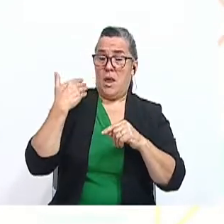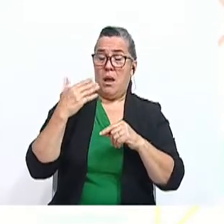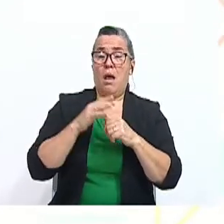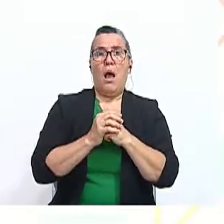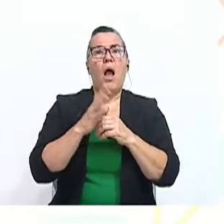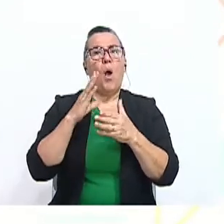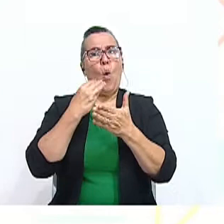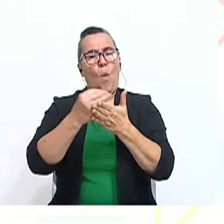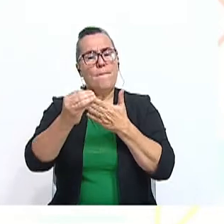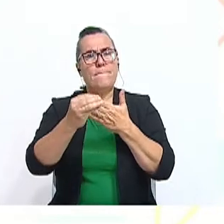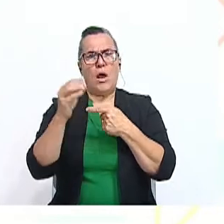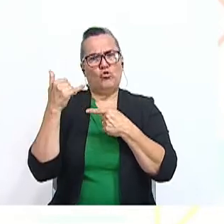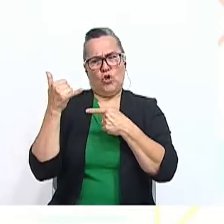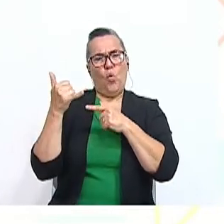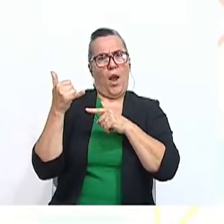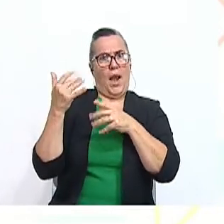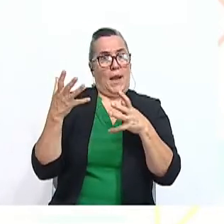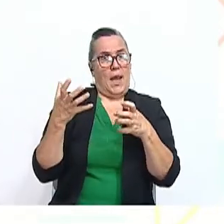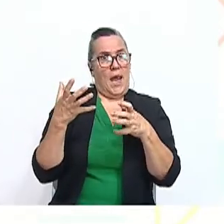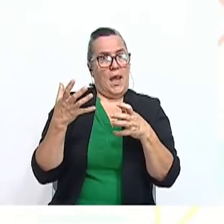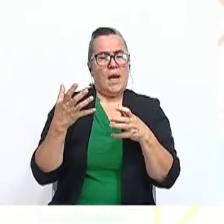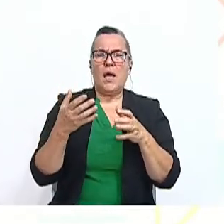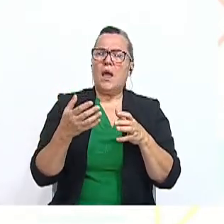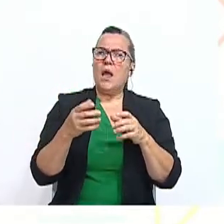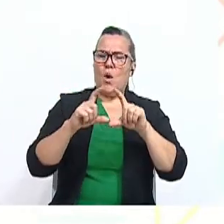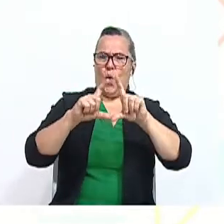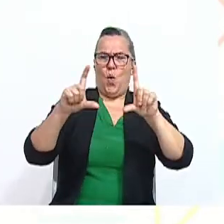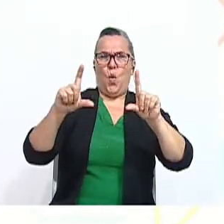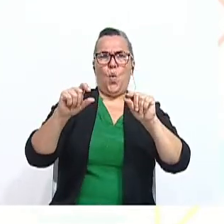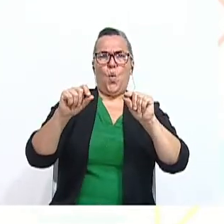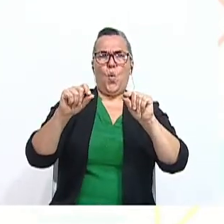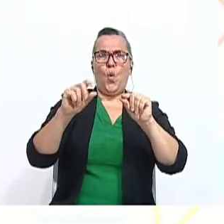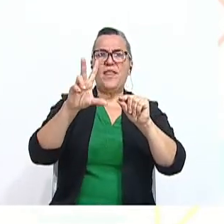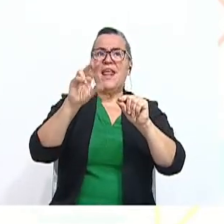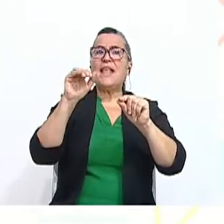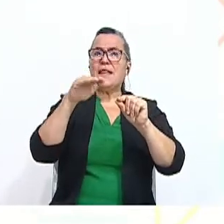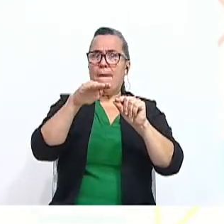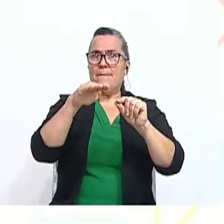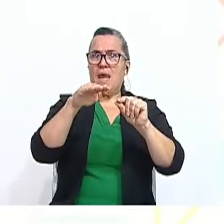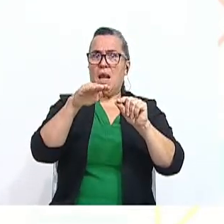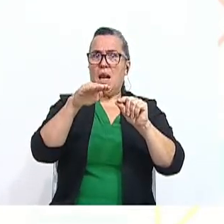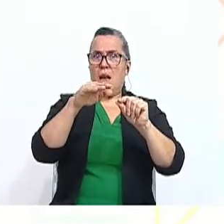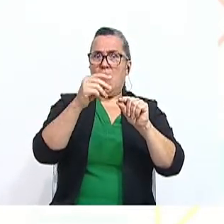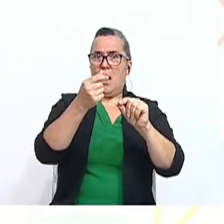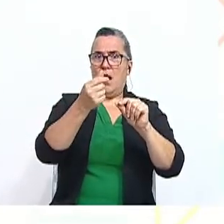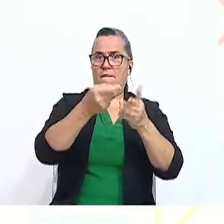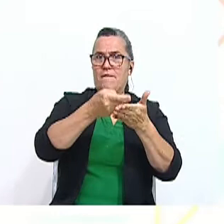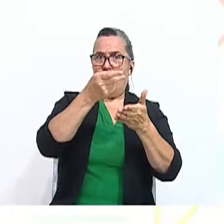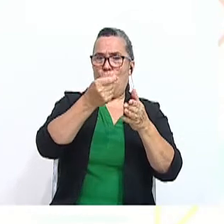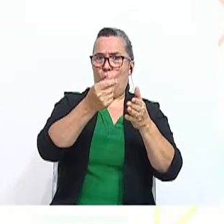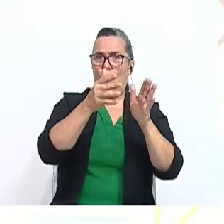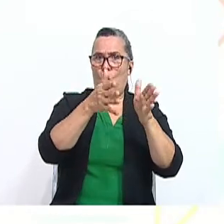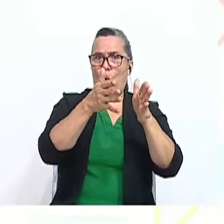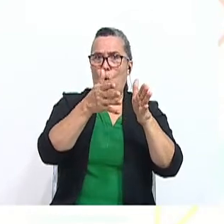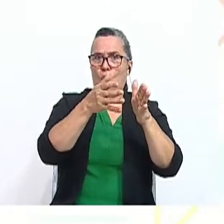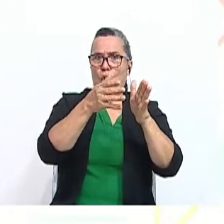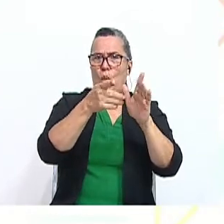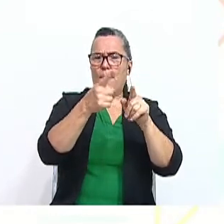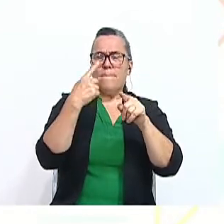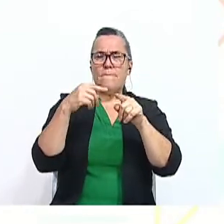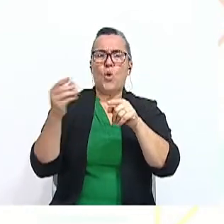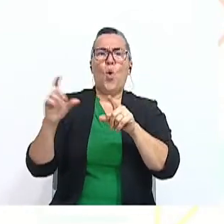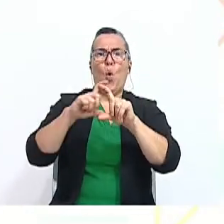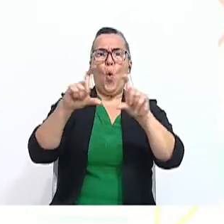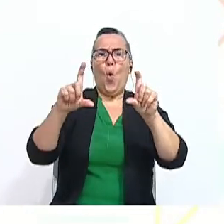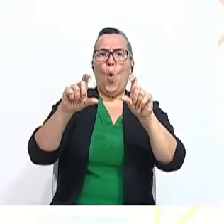quiere comprarse un celular y le dieron un cupón de 30,000 colones. Cuando fue a visitar una tienda para comprar